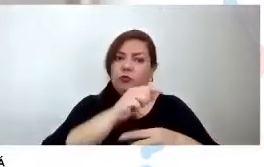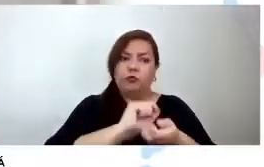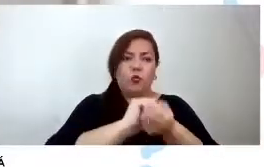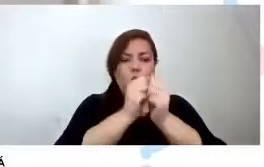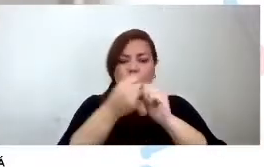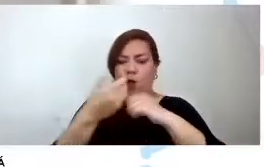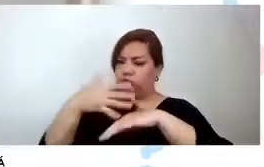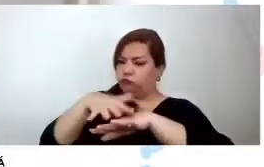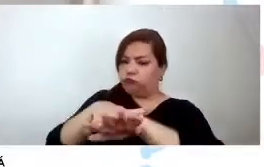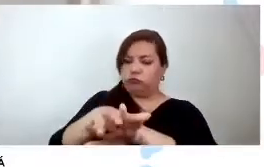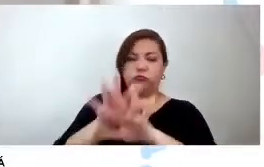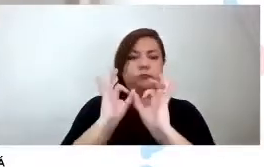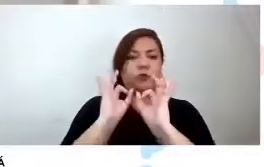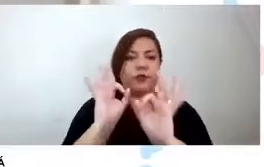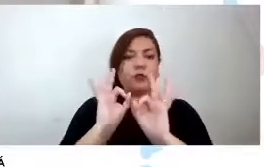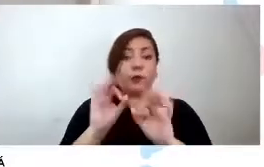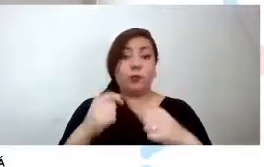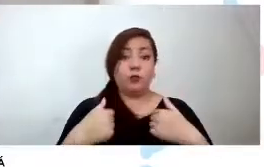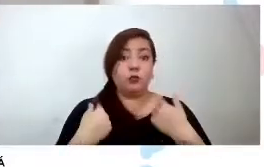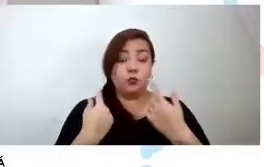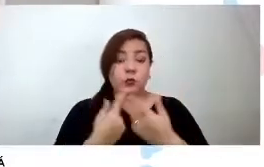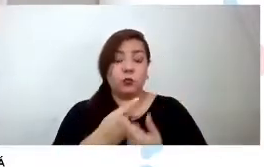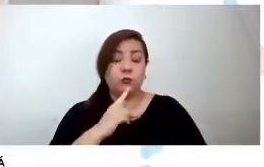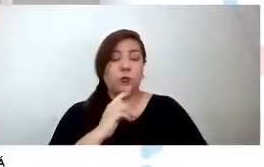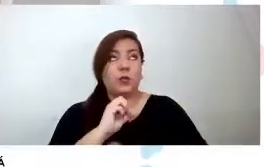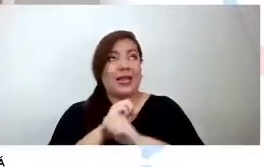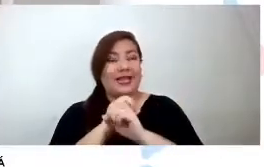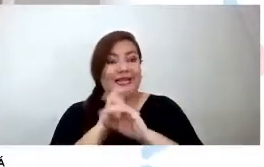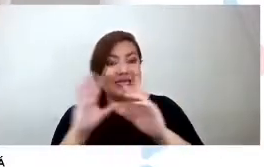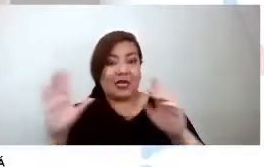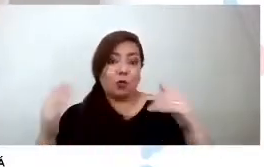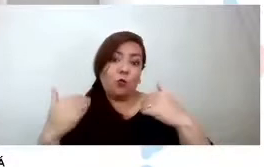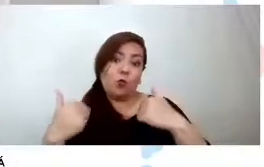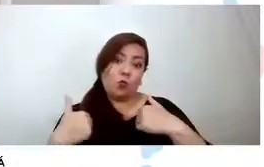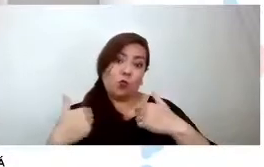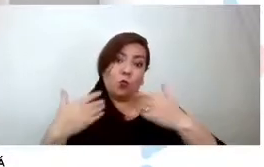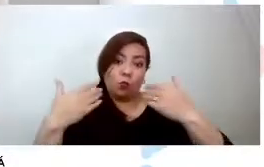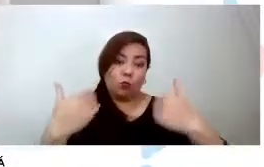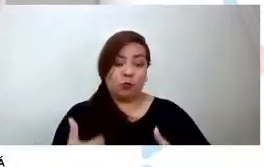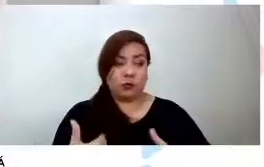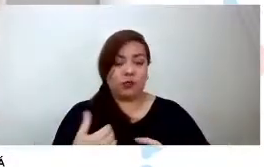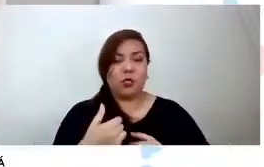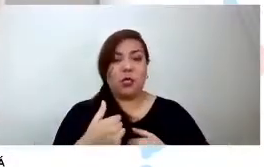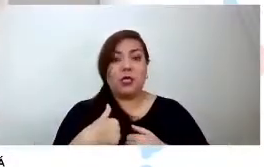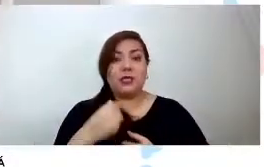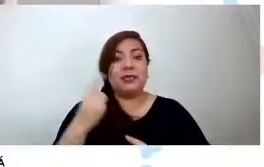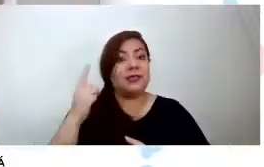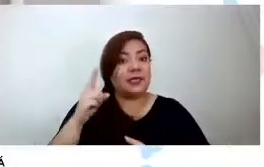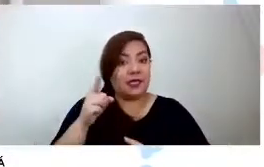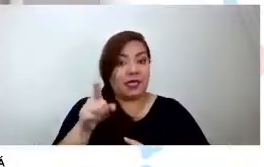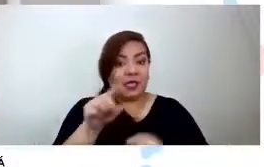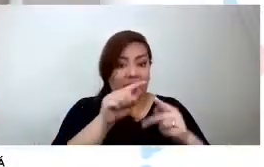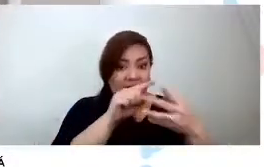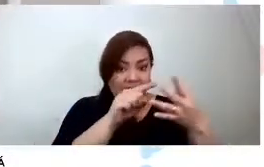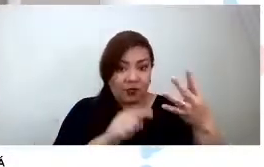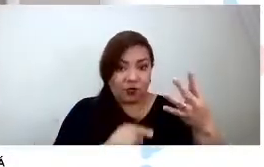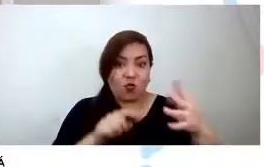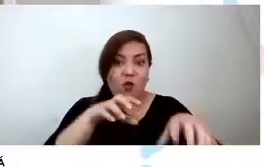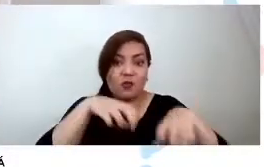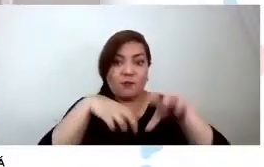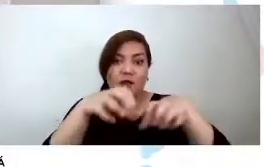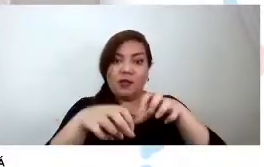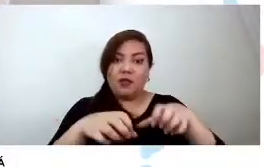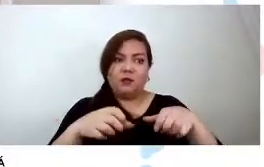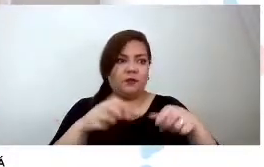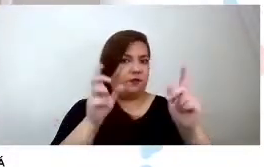tener una claridad, por ejemplo, como especie, de que estos seres vivos reinaron la Tierra por